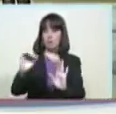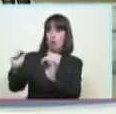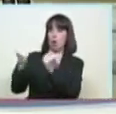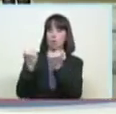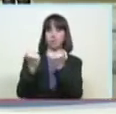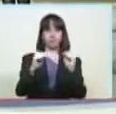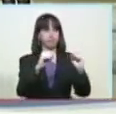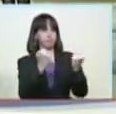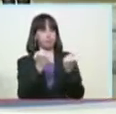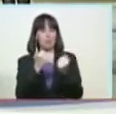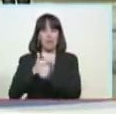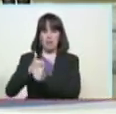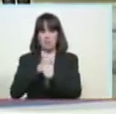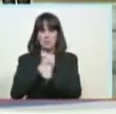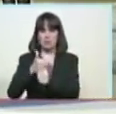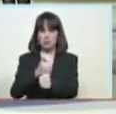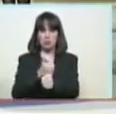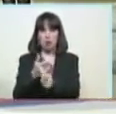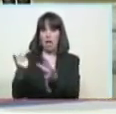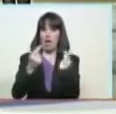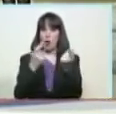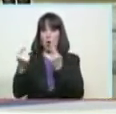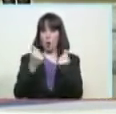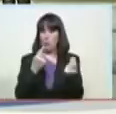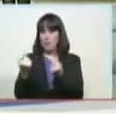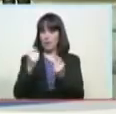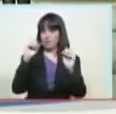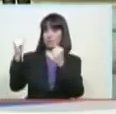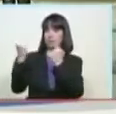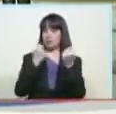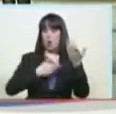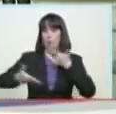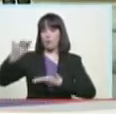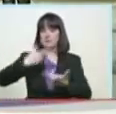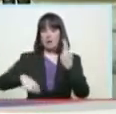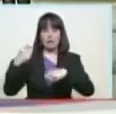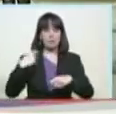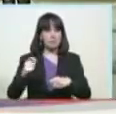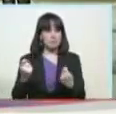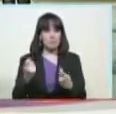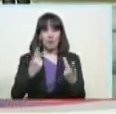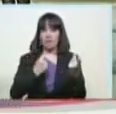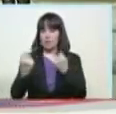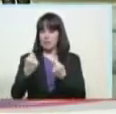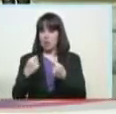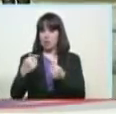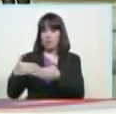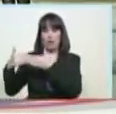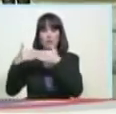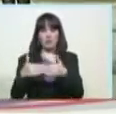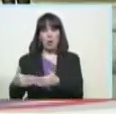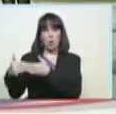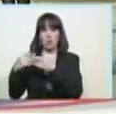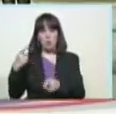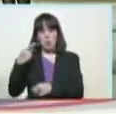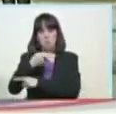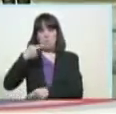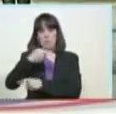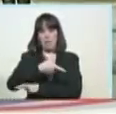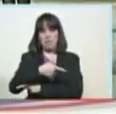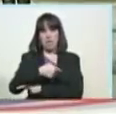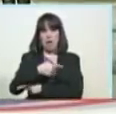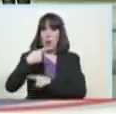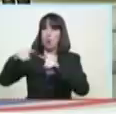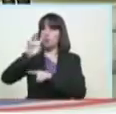y la persecución económica comercial y financiera del imperio estadounidense y de sus